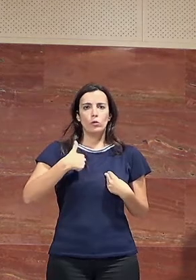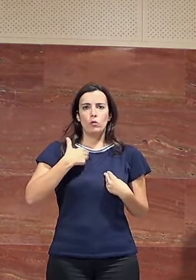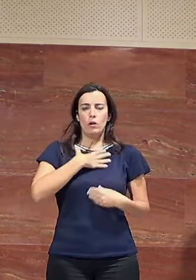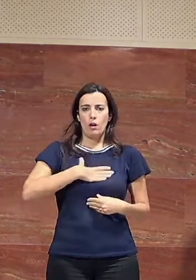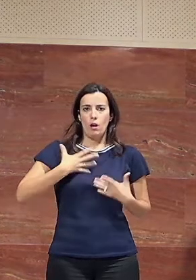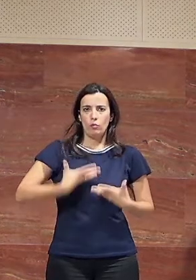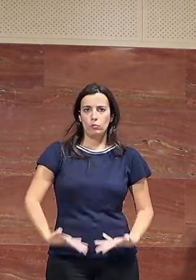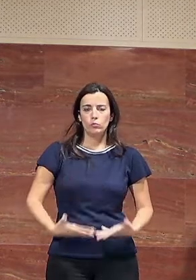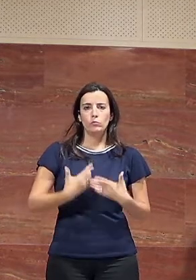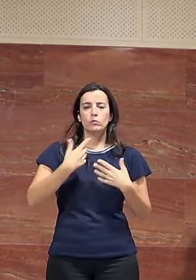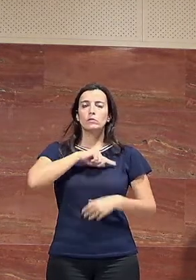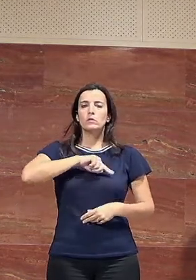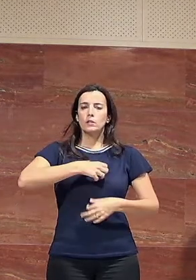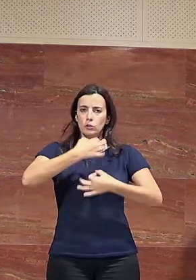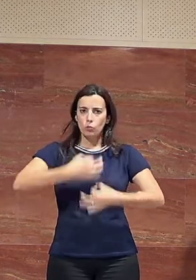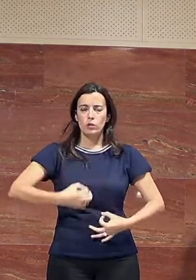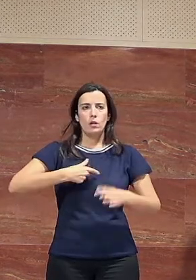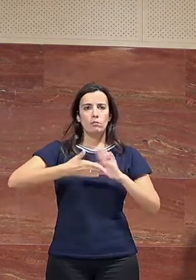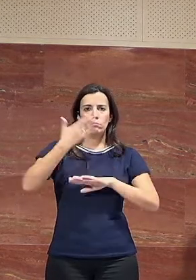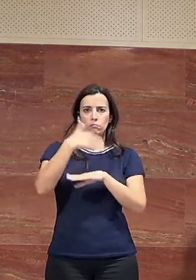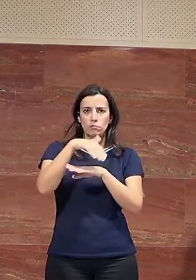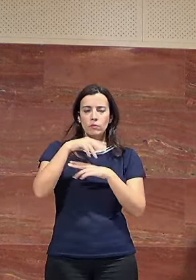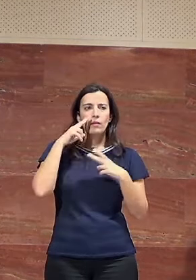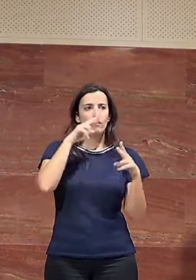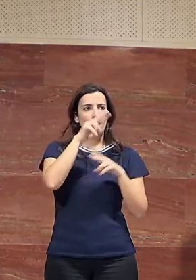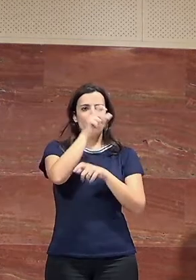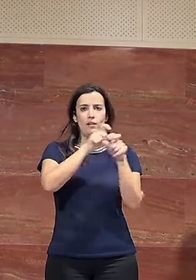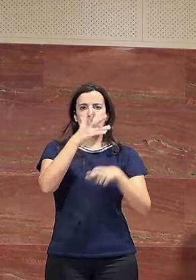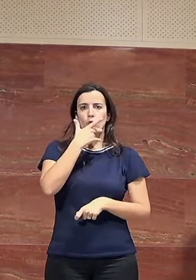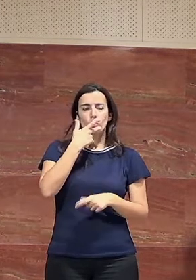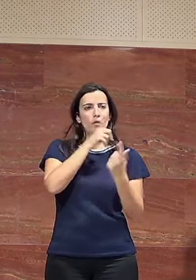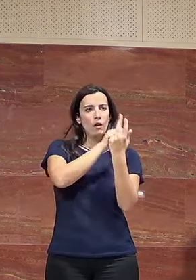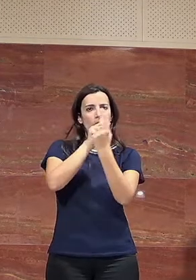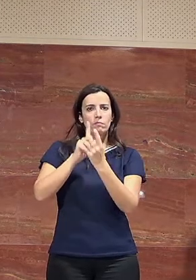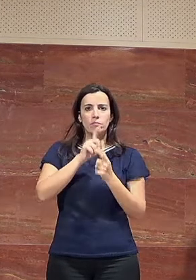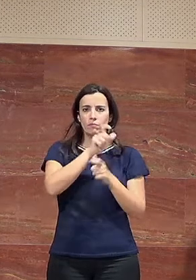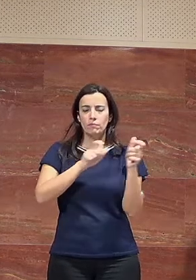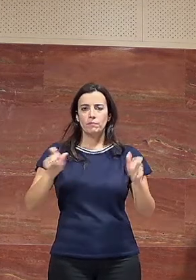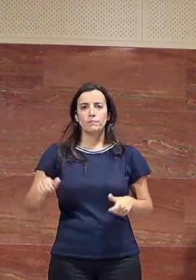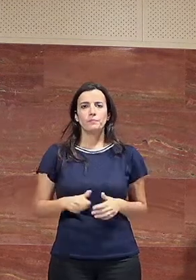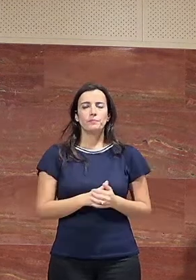Esa sensación de seguridad, de salir a la calle, ver caras conocidas, encontrarme con gente,